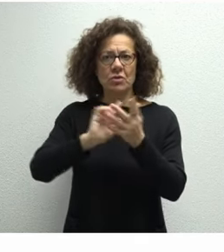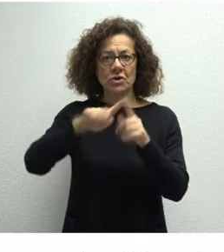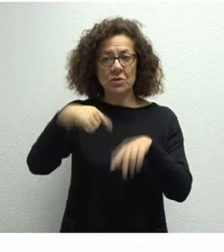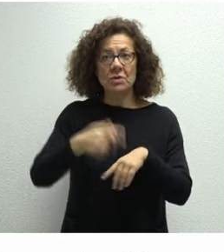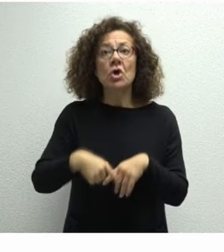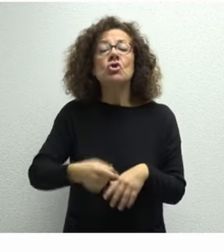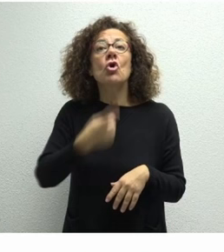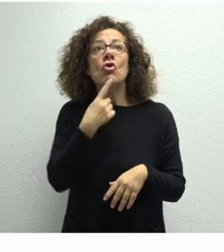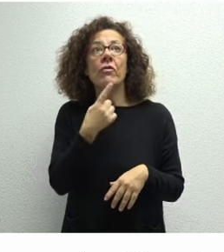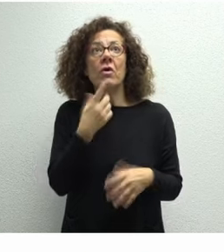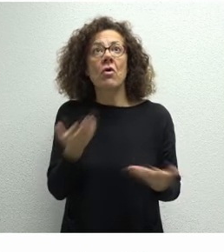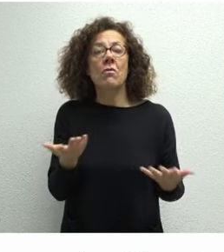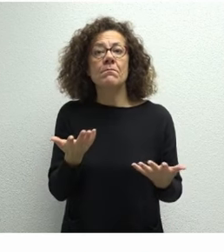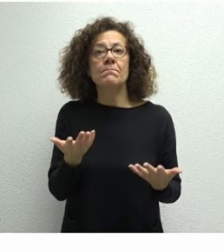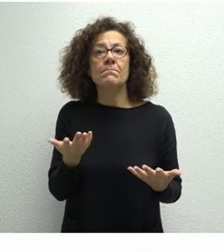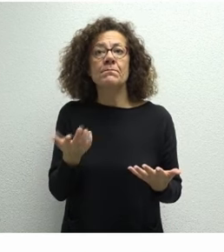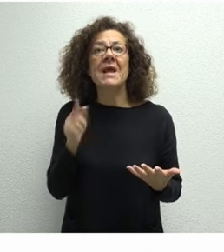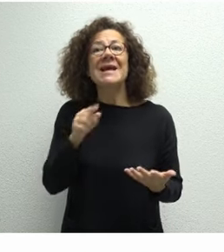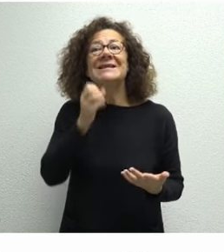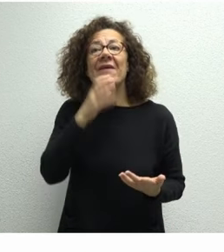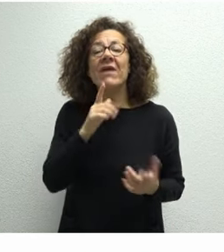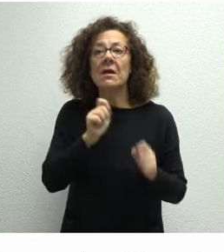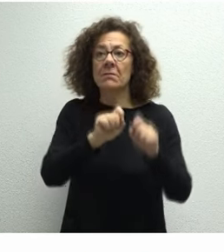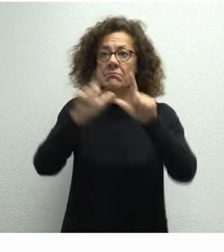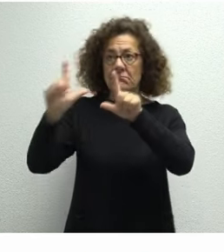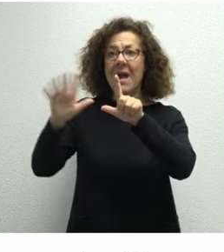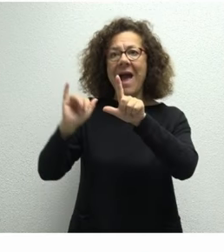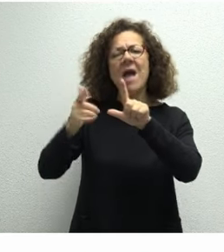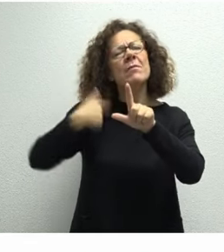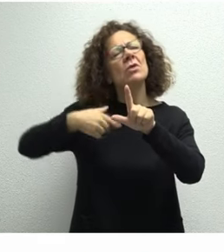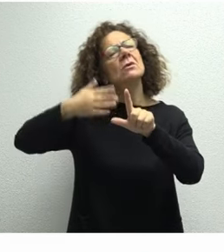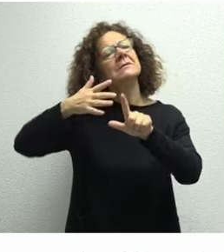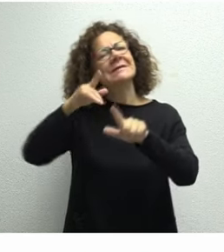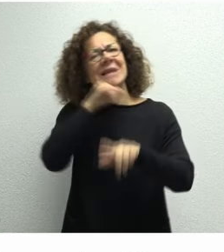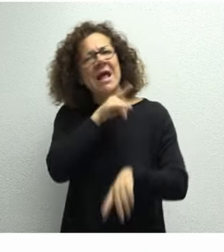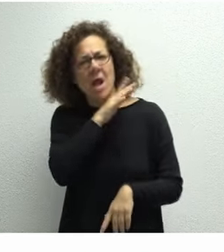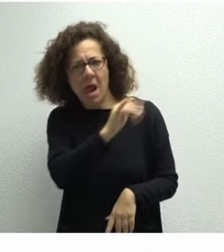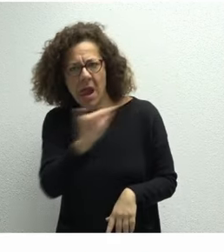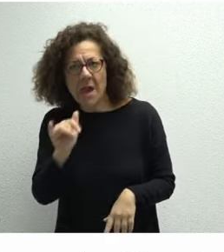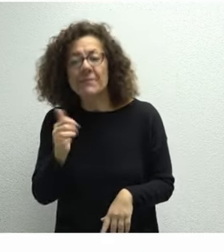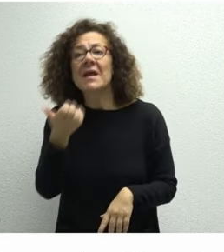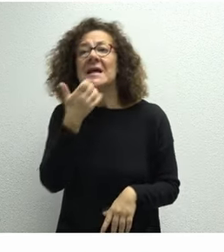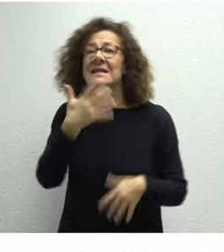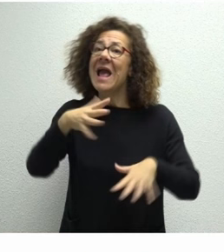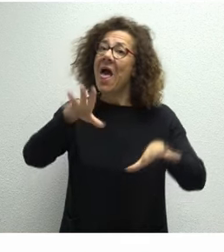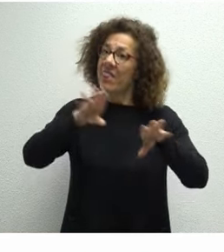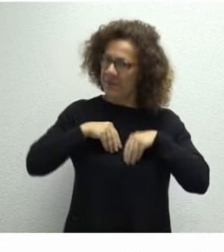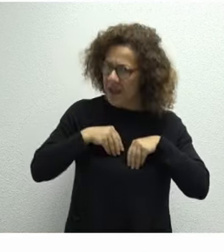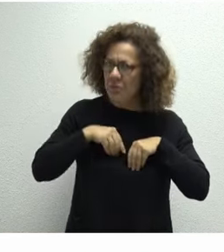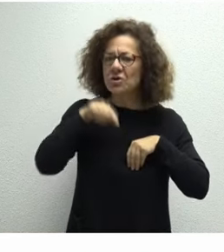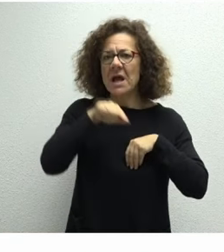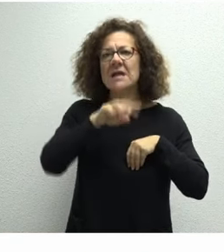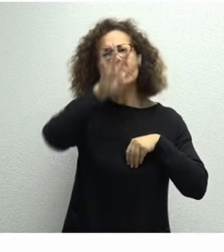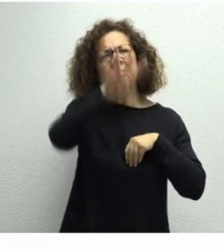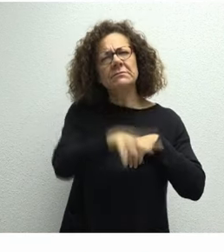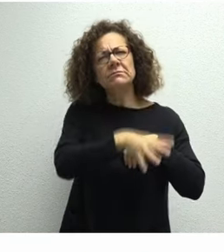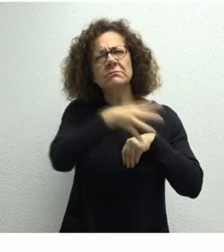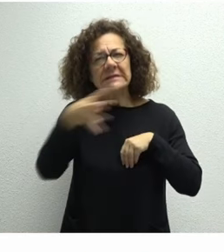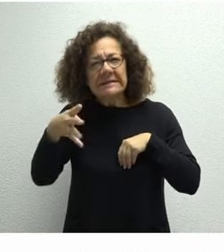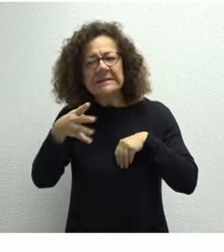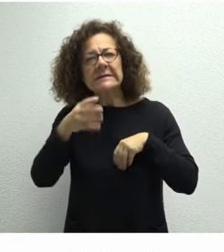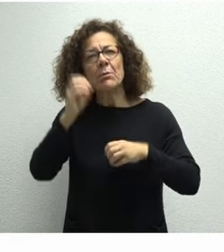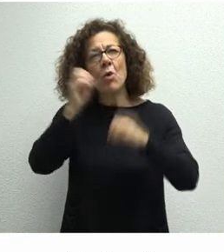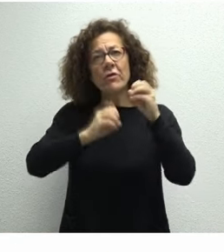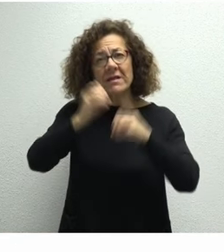como como bien bueno que esté ahí pero hay bastantes errores si aceptamos es esos esas tasas de prevalencia que